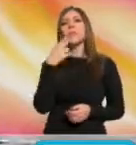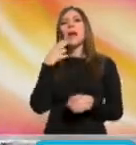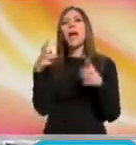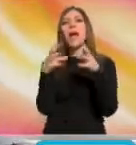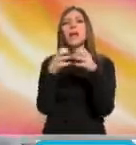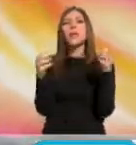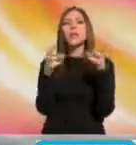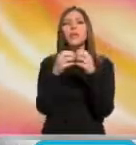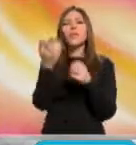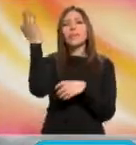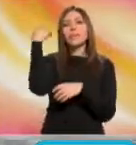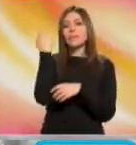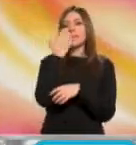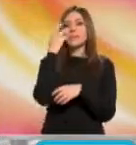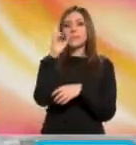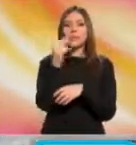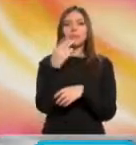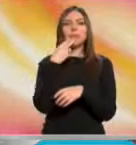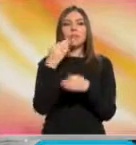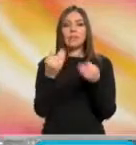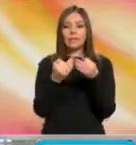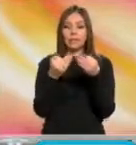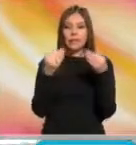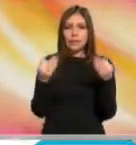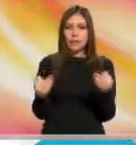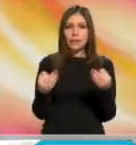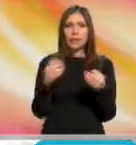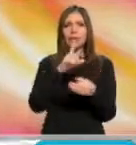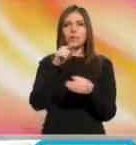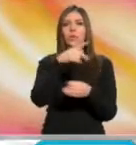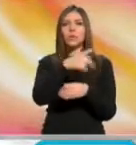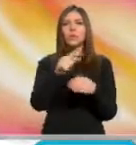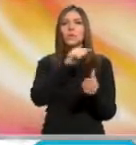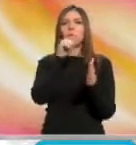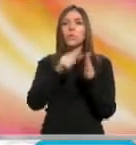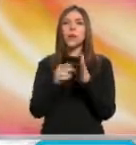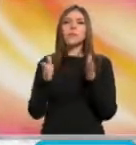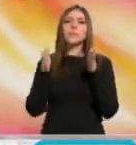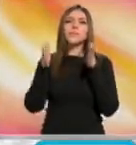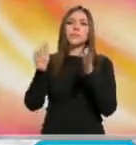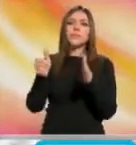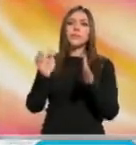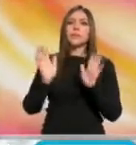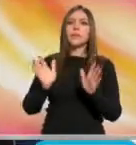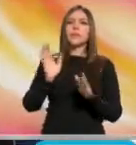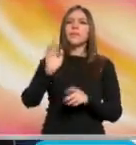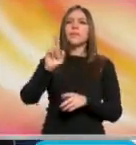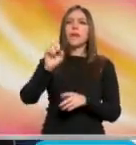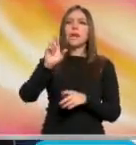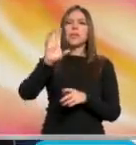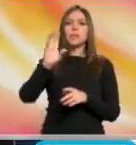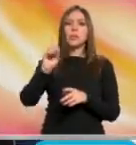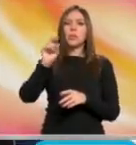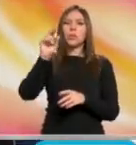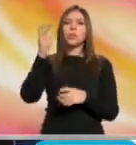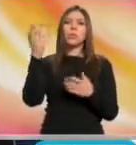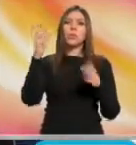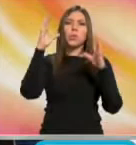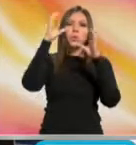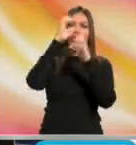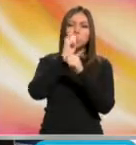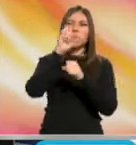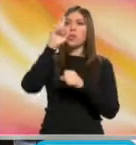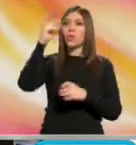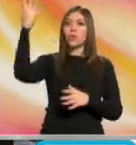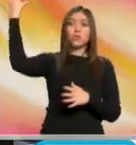algodoncito que usábamos en el colegio, vamos a usar tierra y lo vamos a tener en un lugar fresco, no expuesto al sol, ojalá oscuro y húmedo. Y lo vamos a